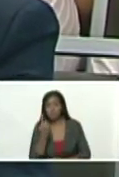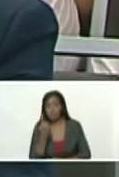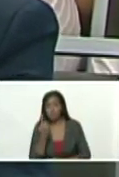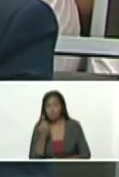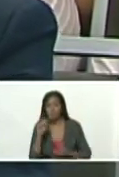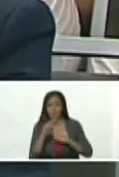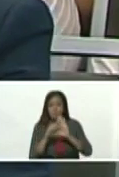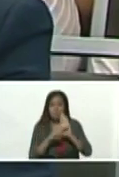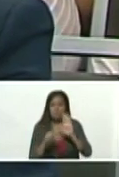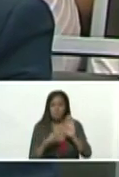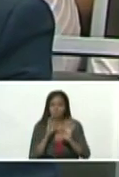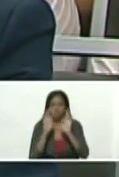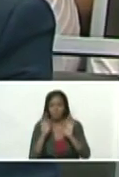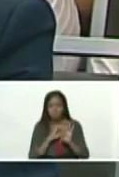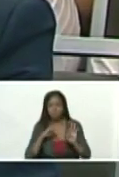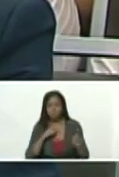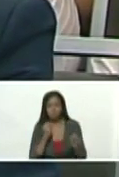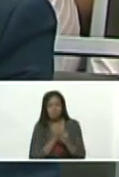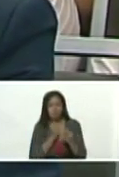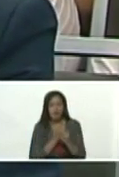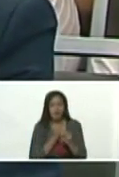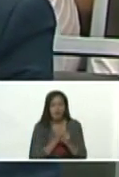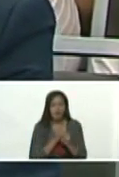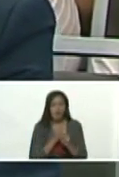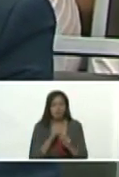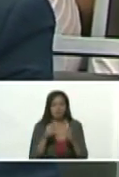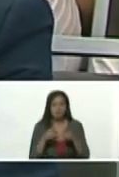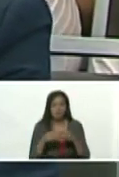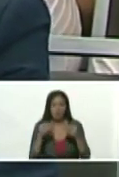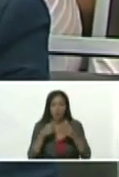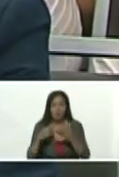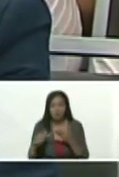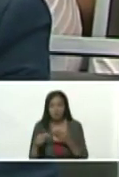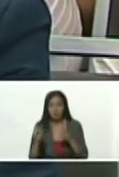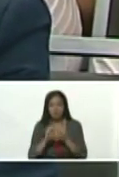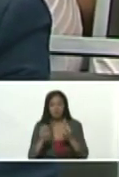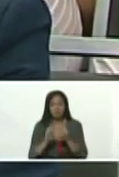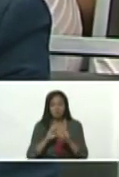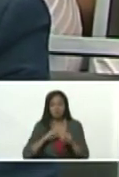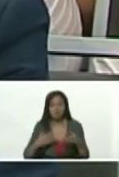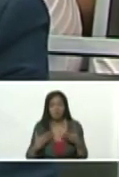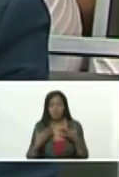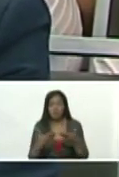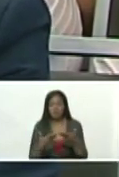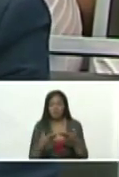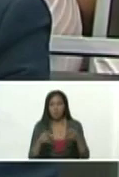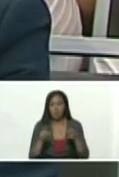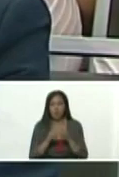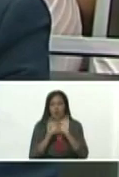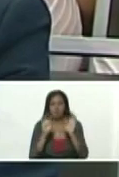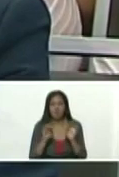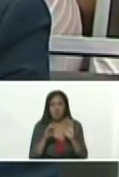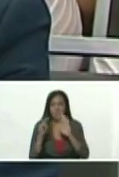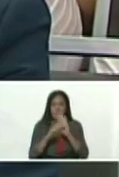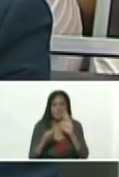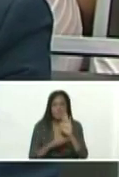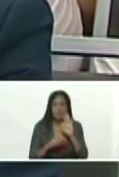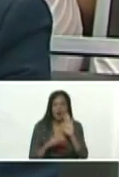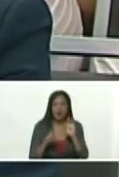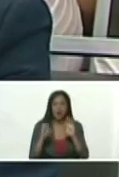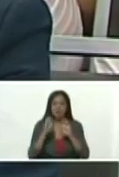líneas estratégicas con las que debíamos trabajar en cada área. En educación nosotros le entregamos unas líneas estratégicas que